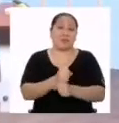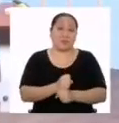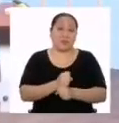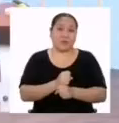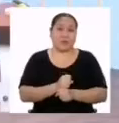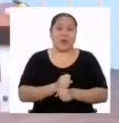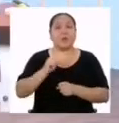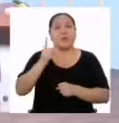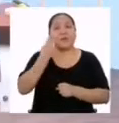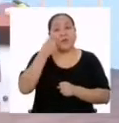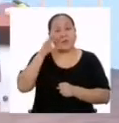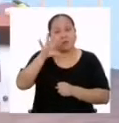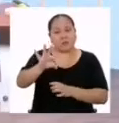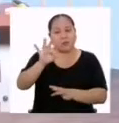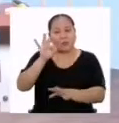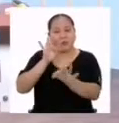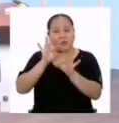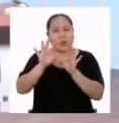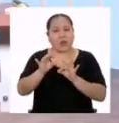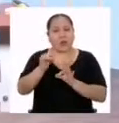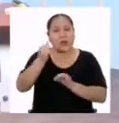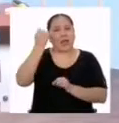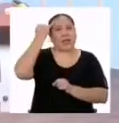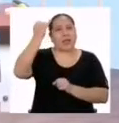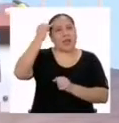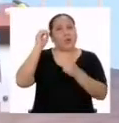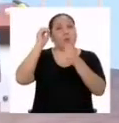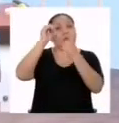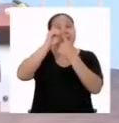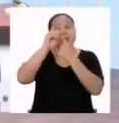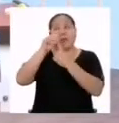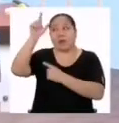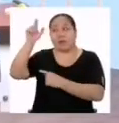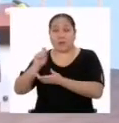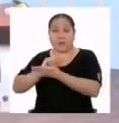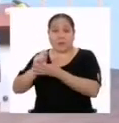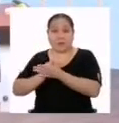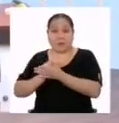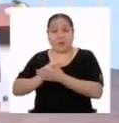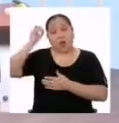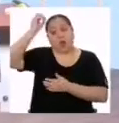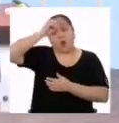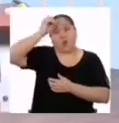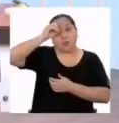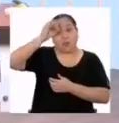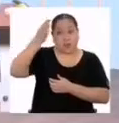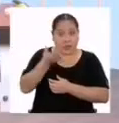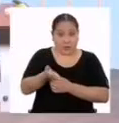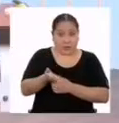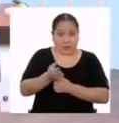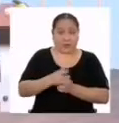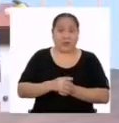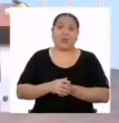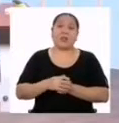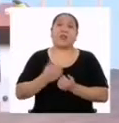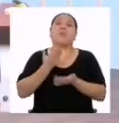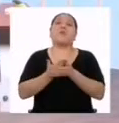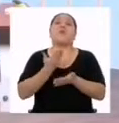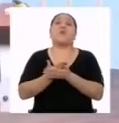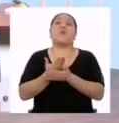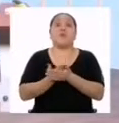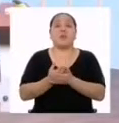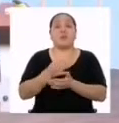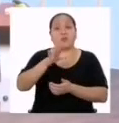primero tendrán que identificar la intención del autor, opinar sobre su contenido y sustentar su opinión. ¿Les suena